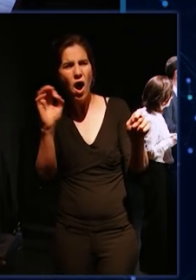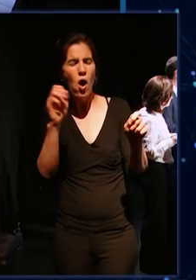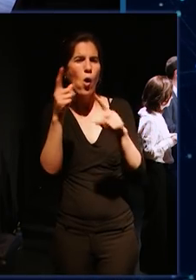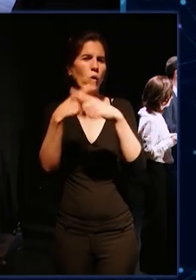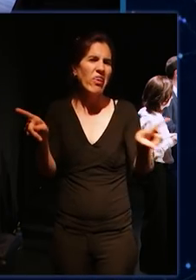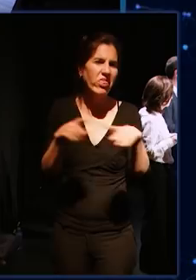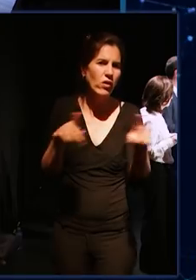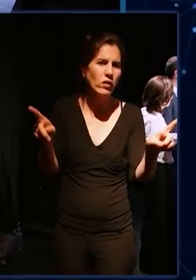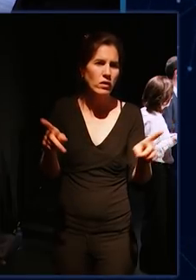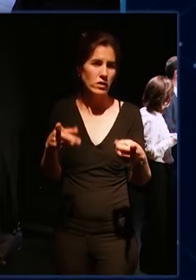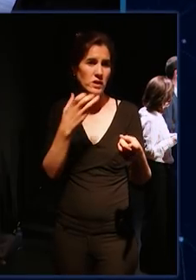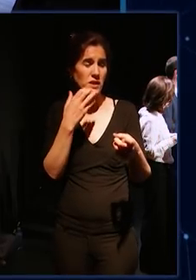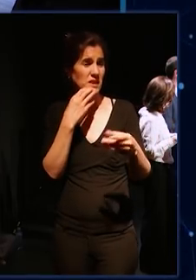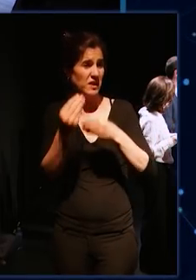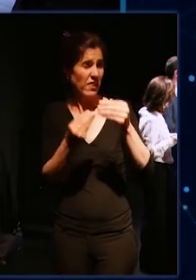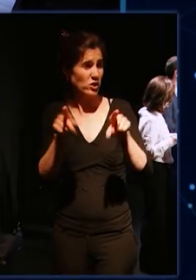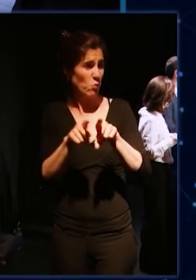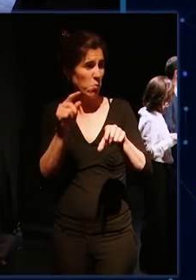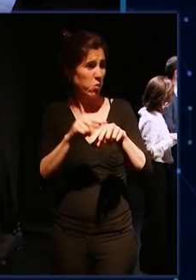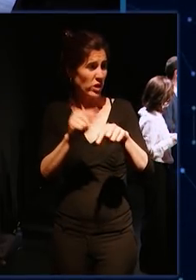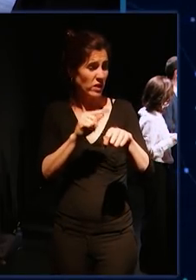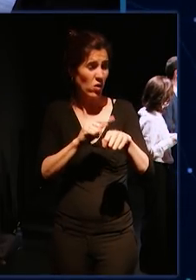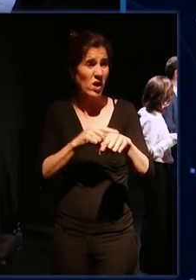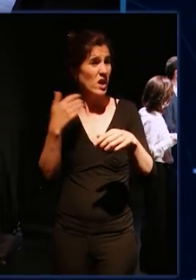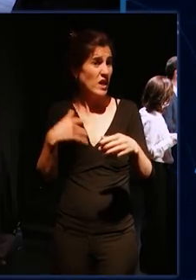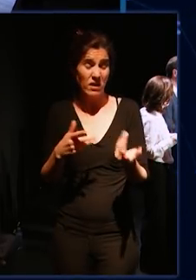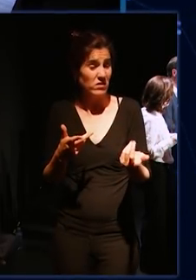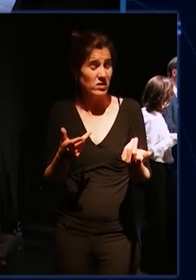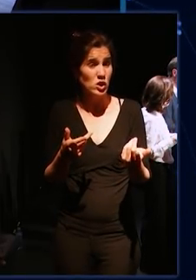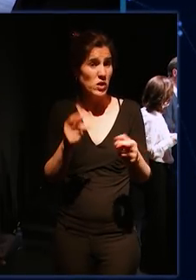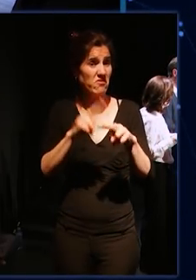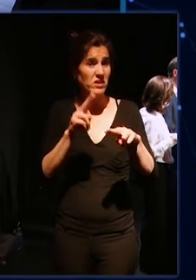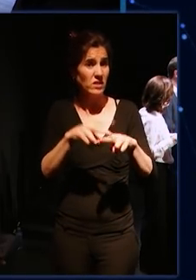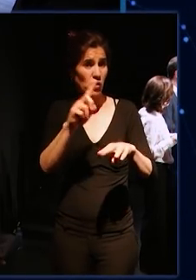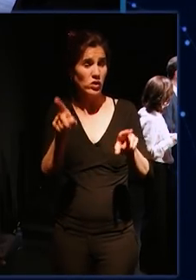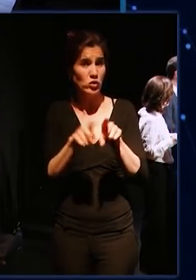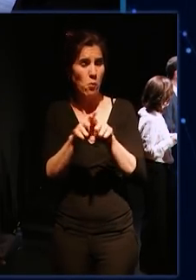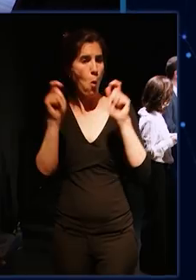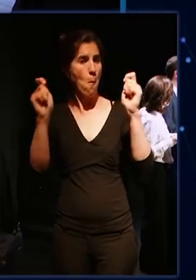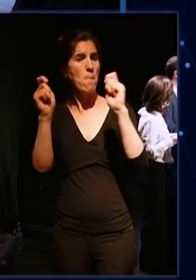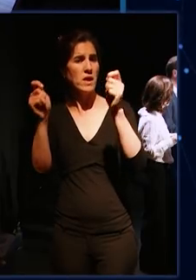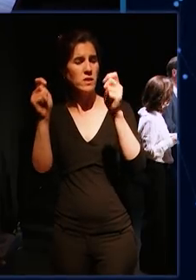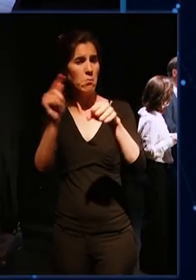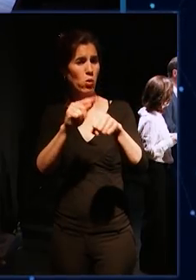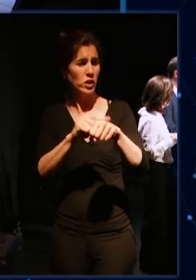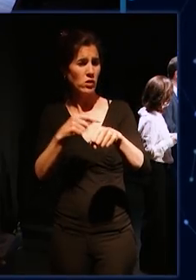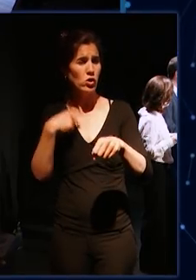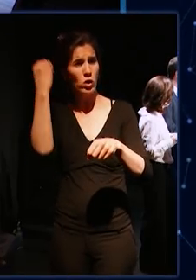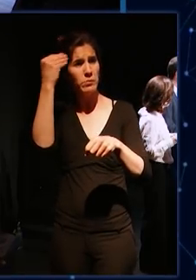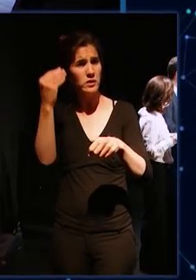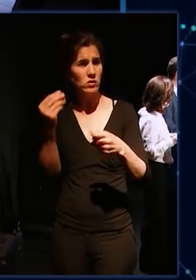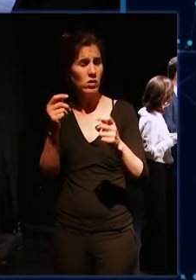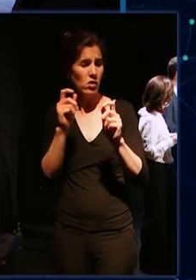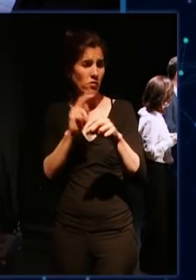el momento en que se politiza algo, ya no es una fiesta, sino que se convierte en un mitin político. Y creo que las fiestas deberían de ser de todos y